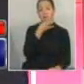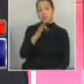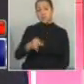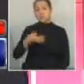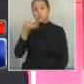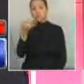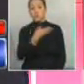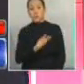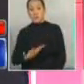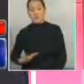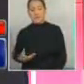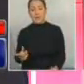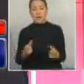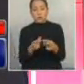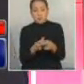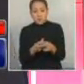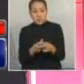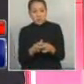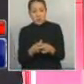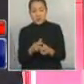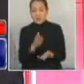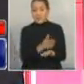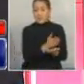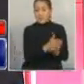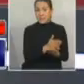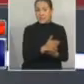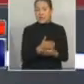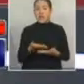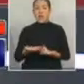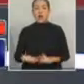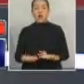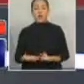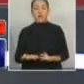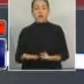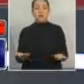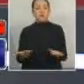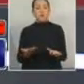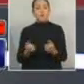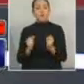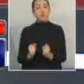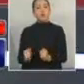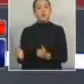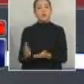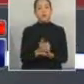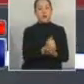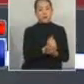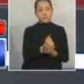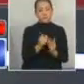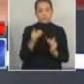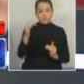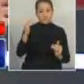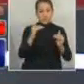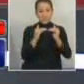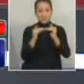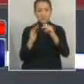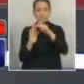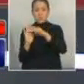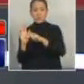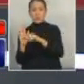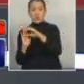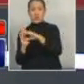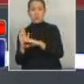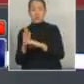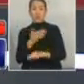presidente uh-huh. en la comisión y en la sala. Ahora, ¿cómo lograr hacer confluir, ¿no?, el proyecto del gobierno